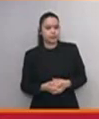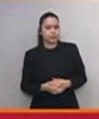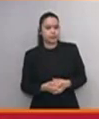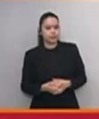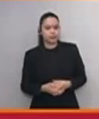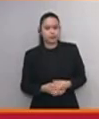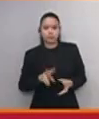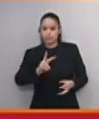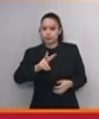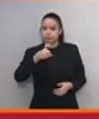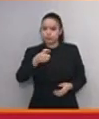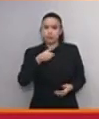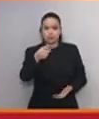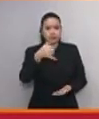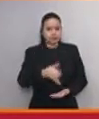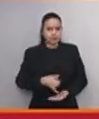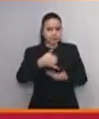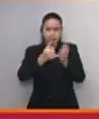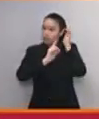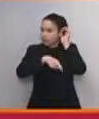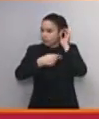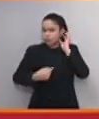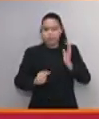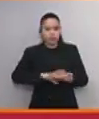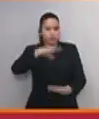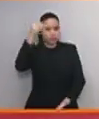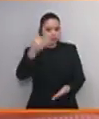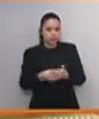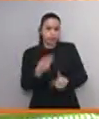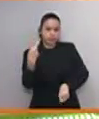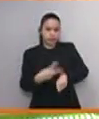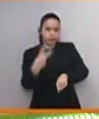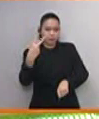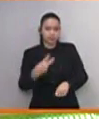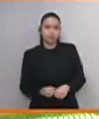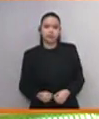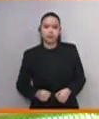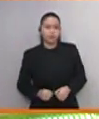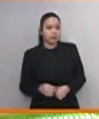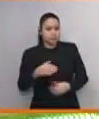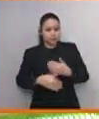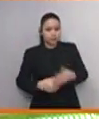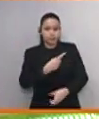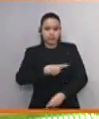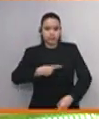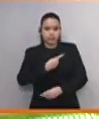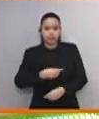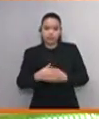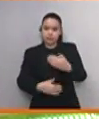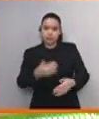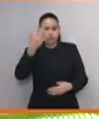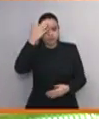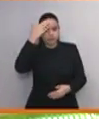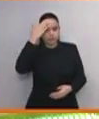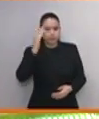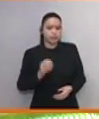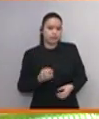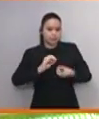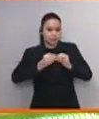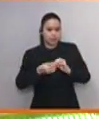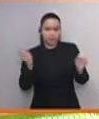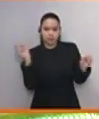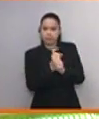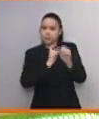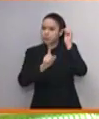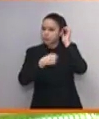Y ese es 2X. Hoy tu premio de la diaria es multiplicado dos veces. Continuamos la diversión y a continuación conoceremos el número ganador